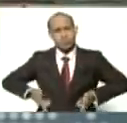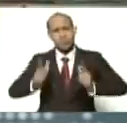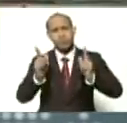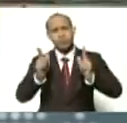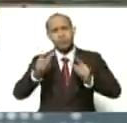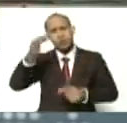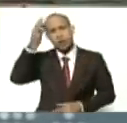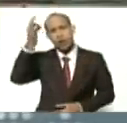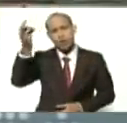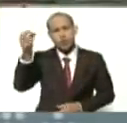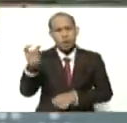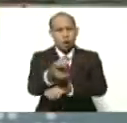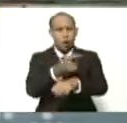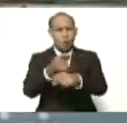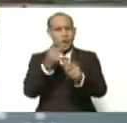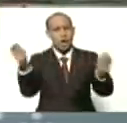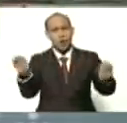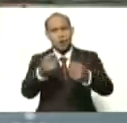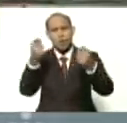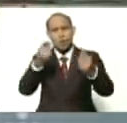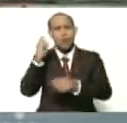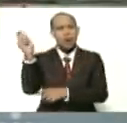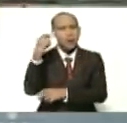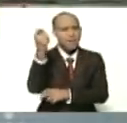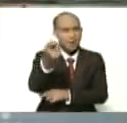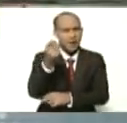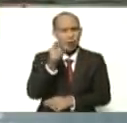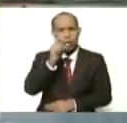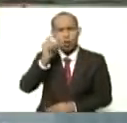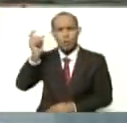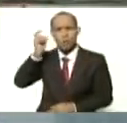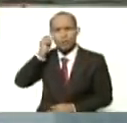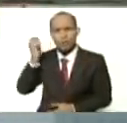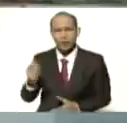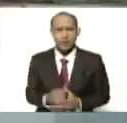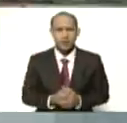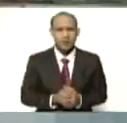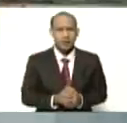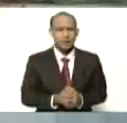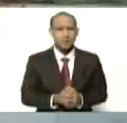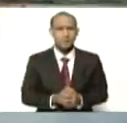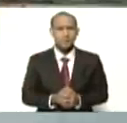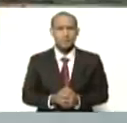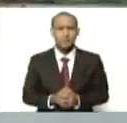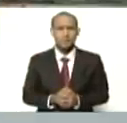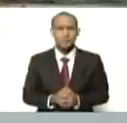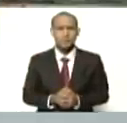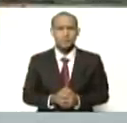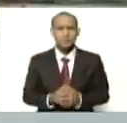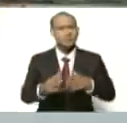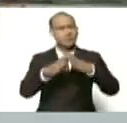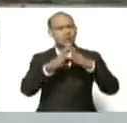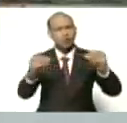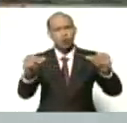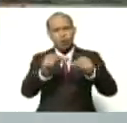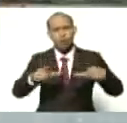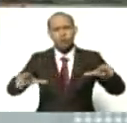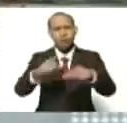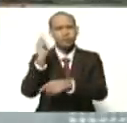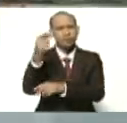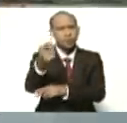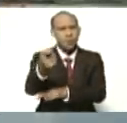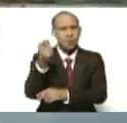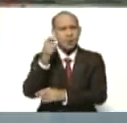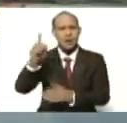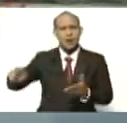consejo de gobierno popular de los pescadores pescadoras acuicultores y de todo el sector pesca